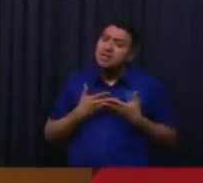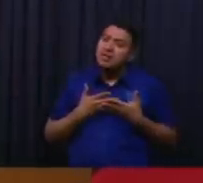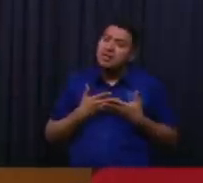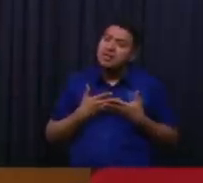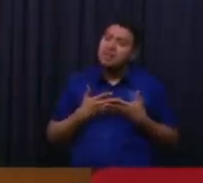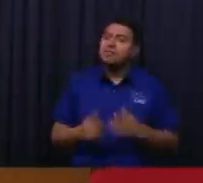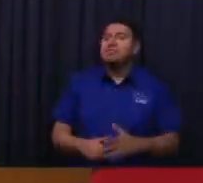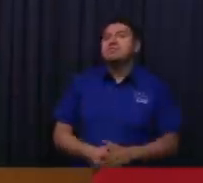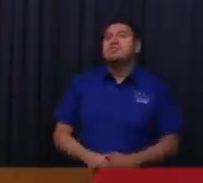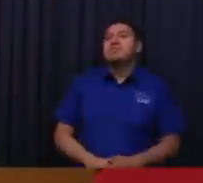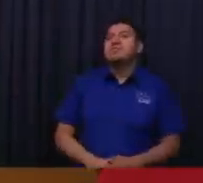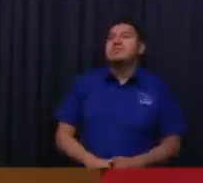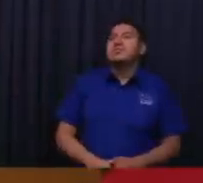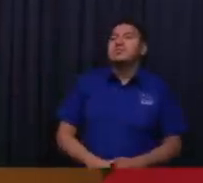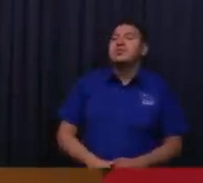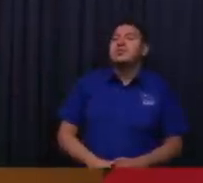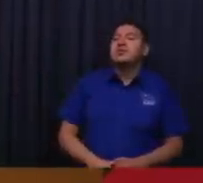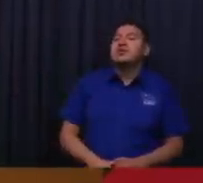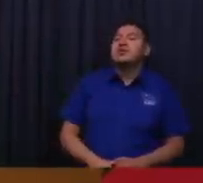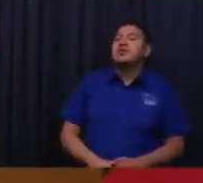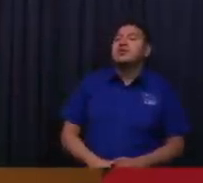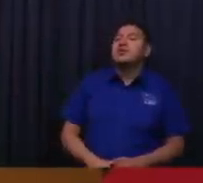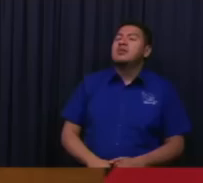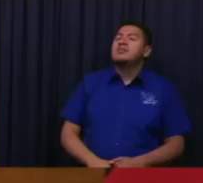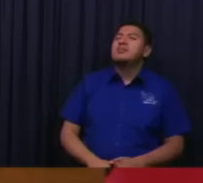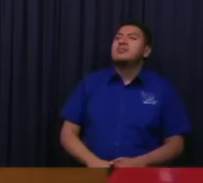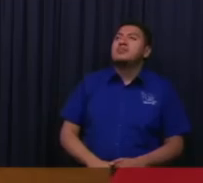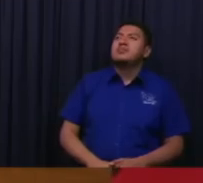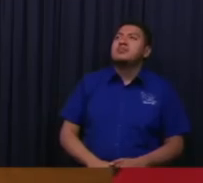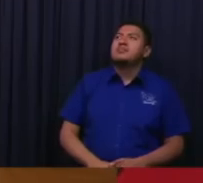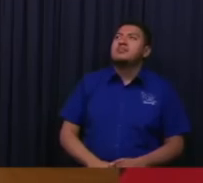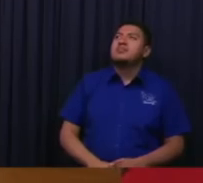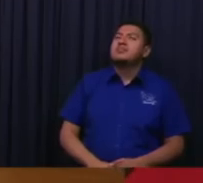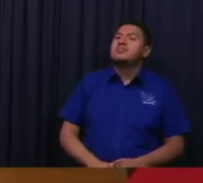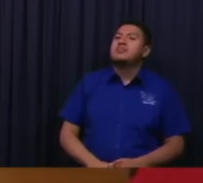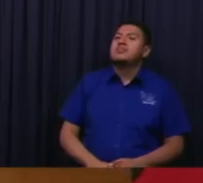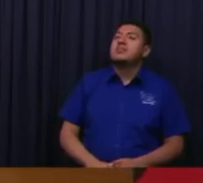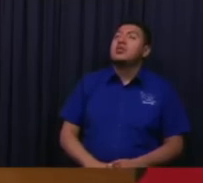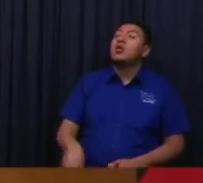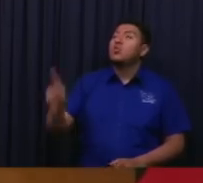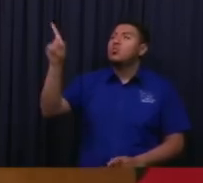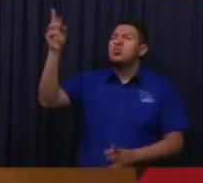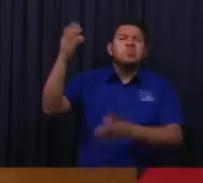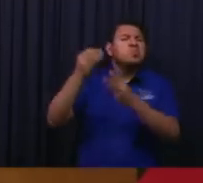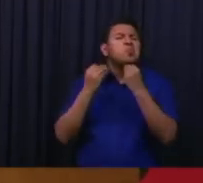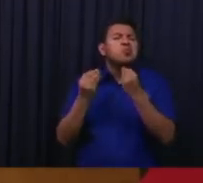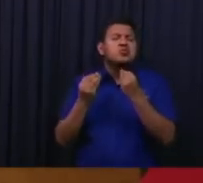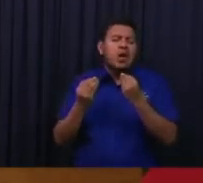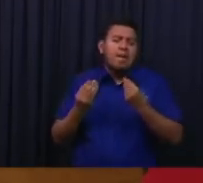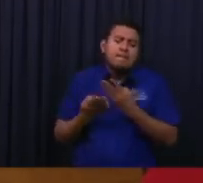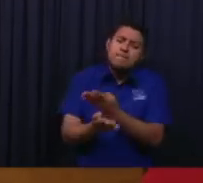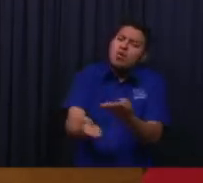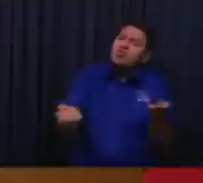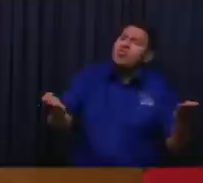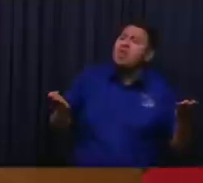bastó, no te bastó tanta bondad, tanta